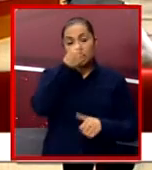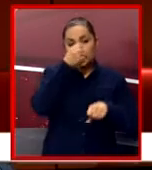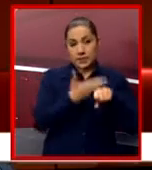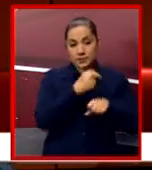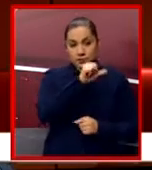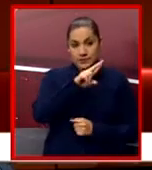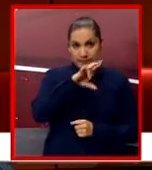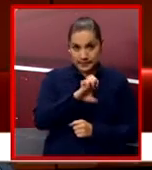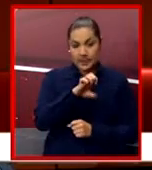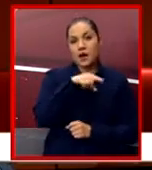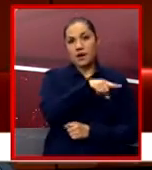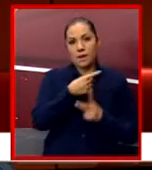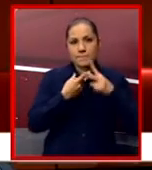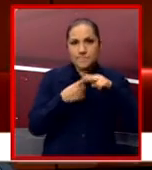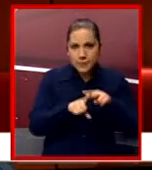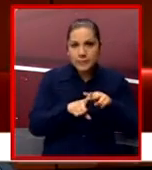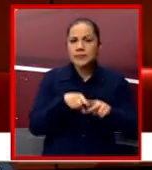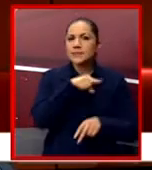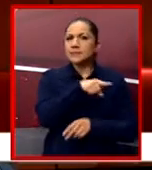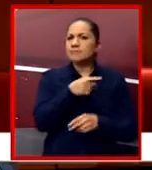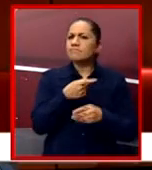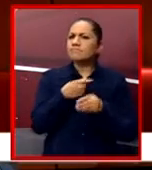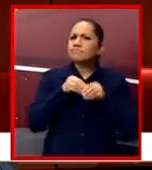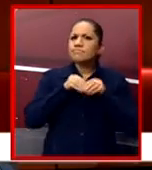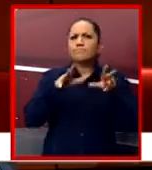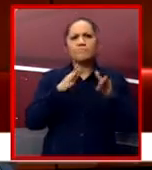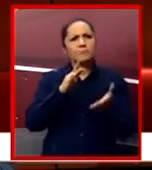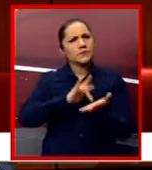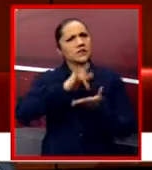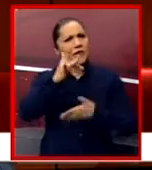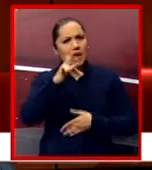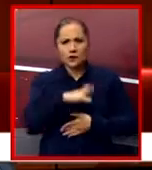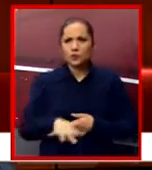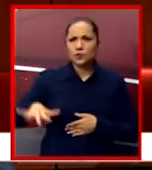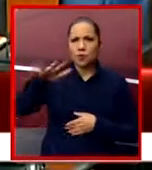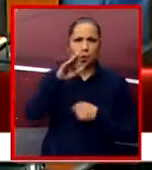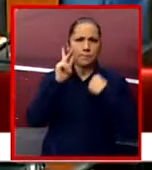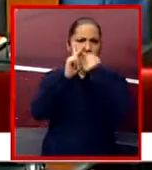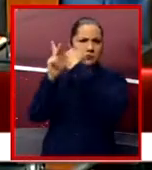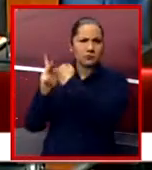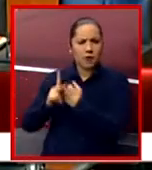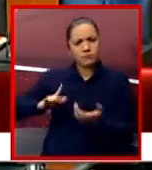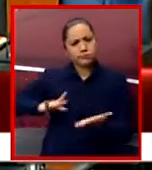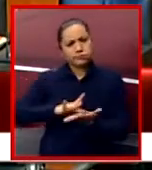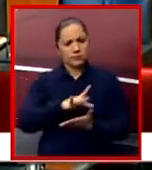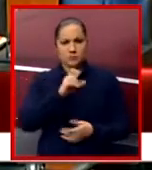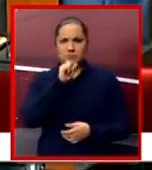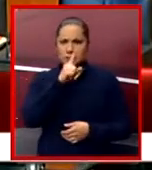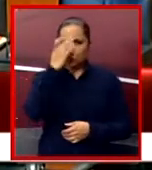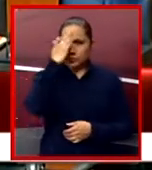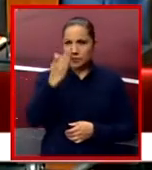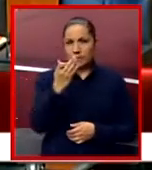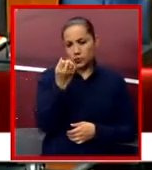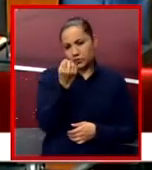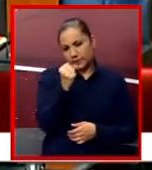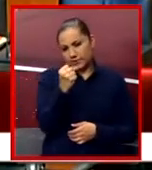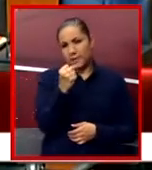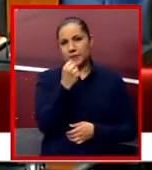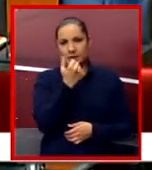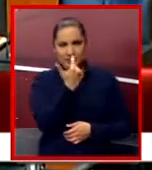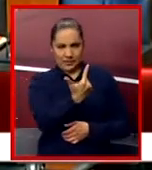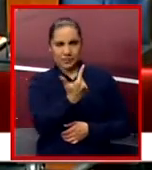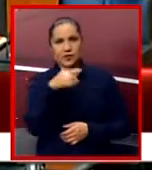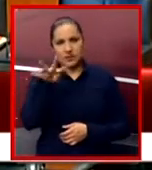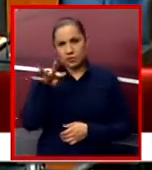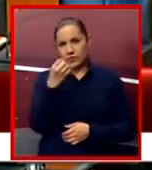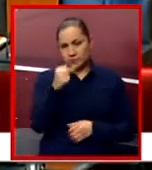agradeció la generosa ayuda de la comunidad internacional expresada al país por los sismos del 7 y 19 de septiembre, lo que acreditó que